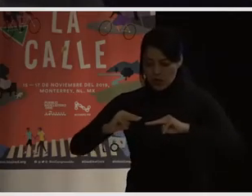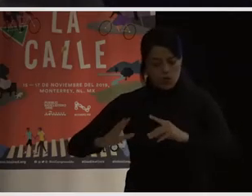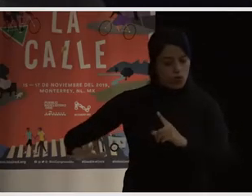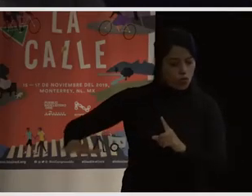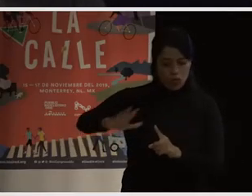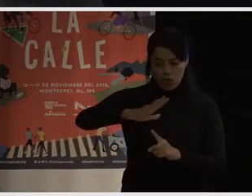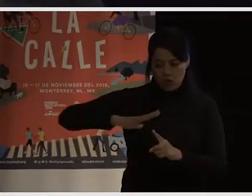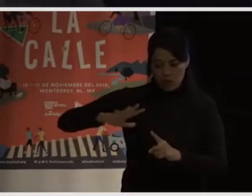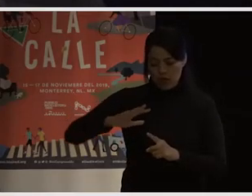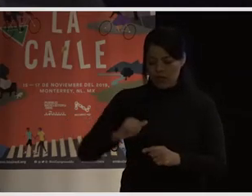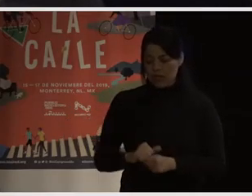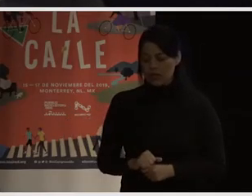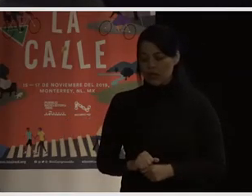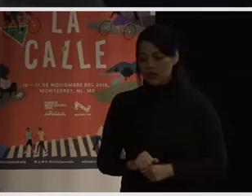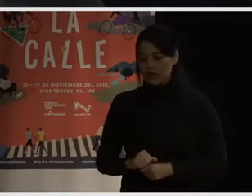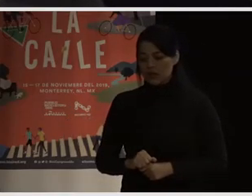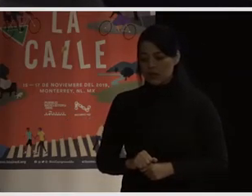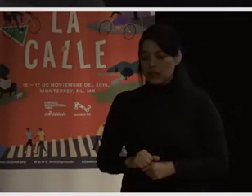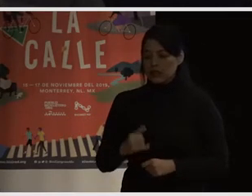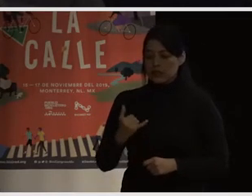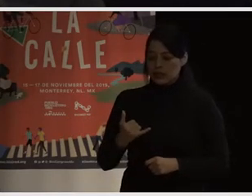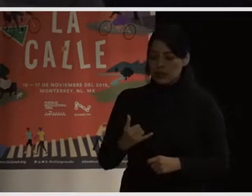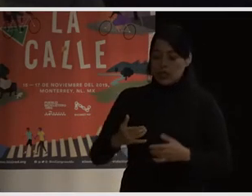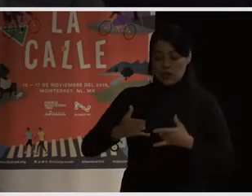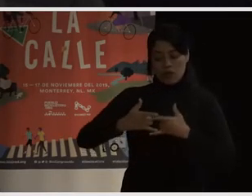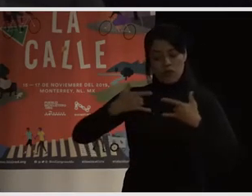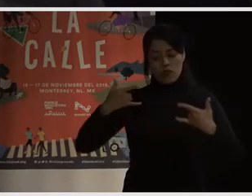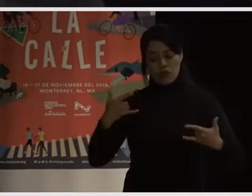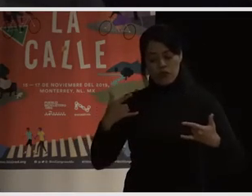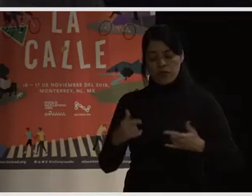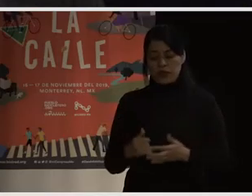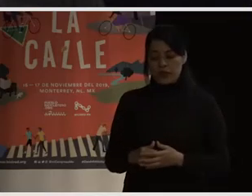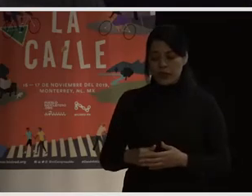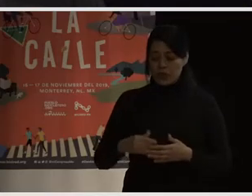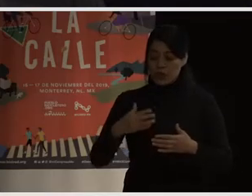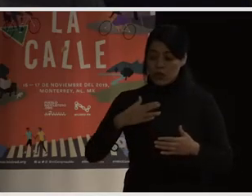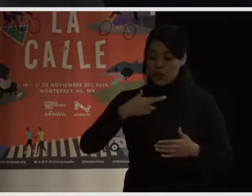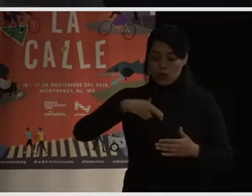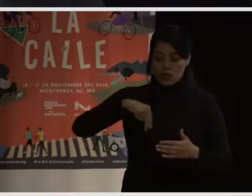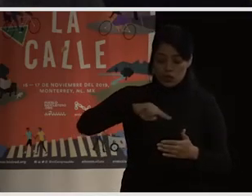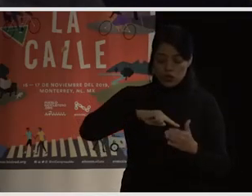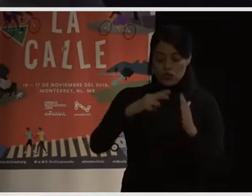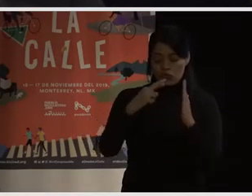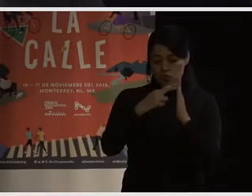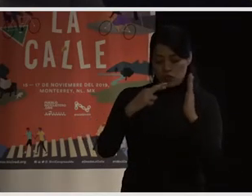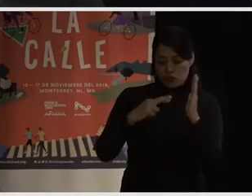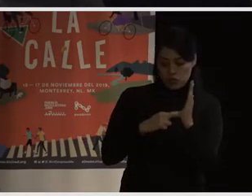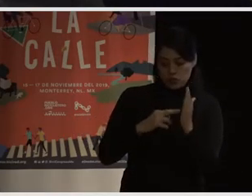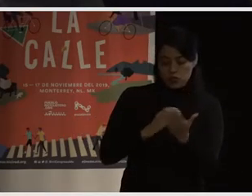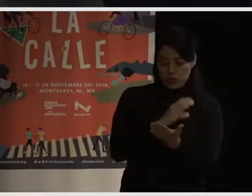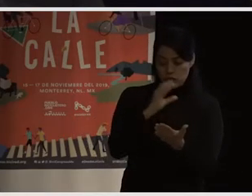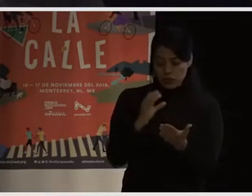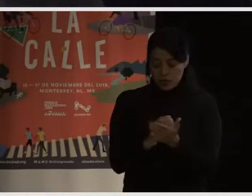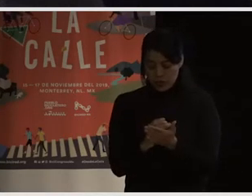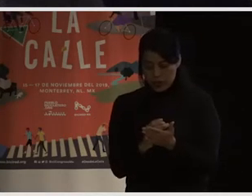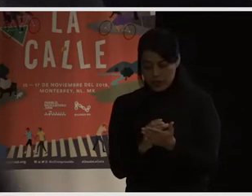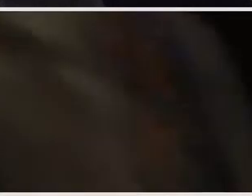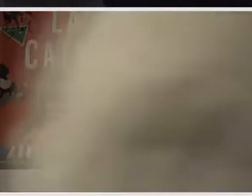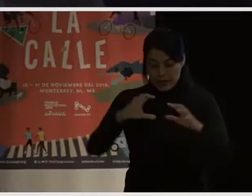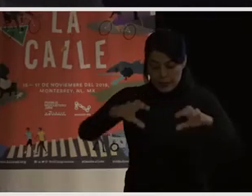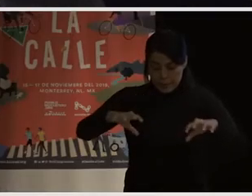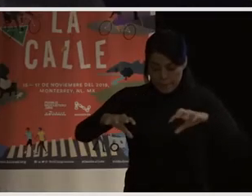y que si contamos un poco la historia nuestro reglamento o nuestra declaratoria de zona metropolitana y la